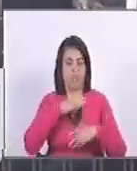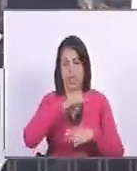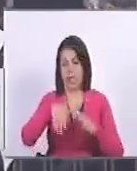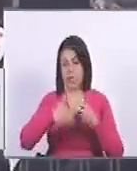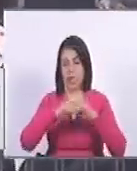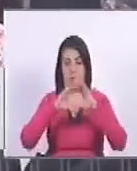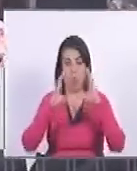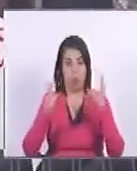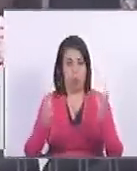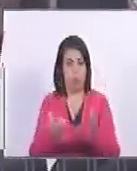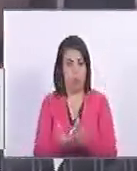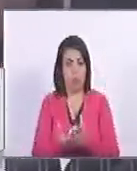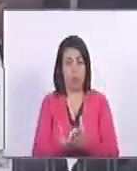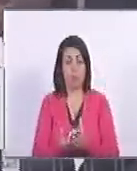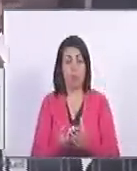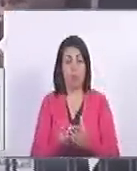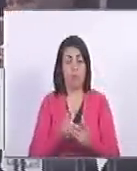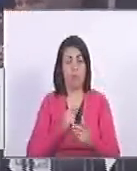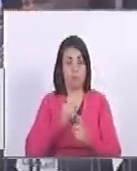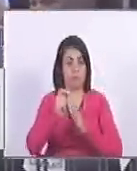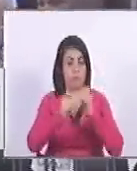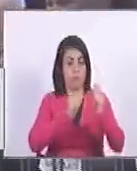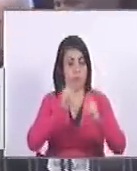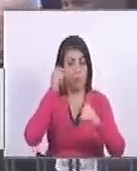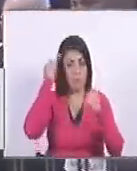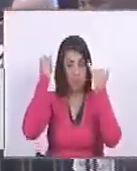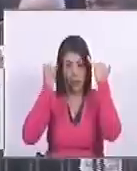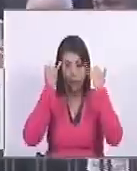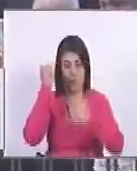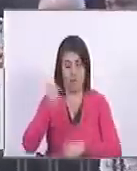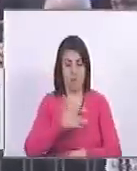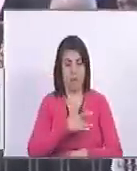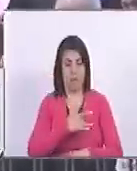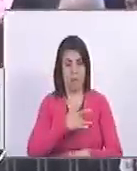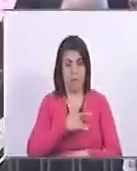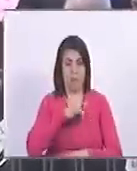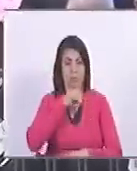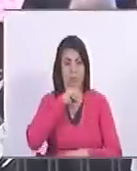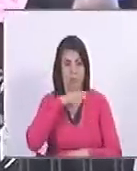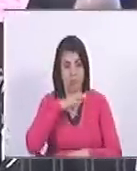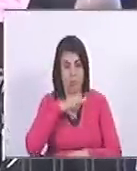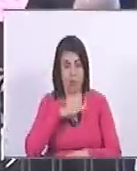misma. Es un acto de transferir ideas, historias, sentimientos, anécdotas.